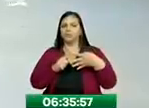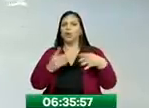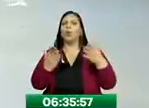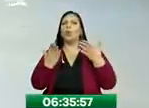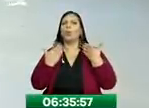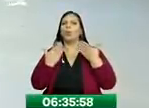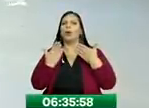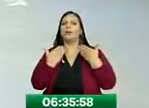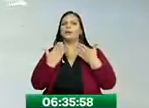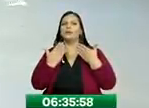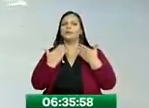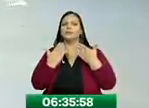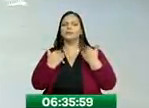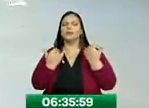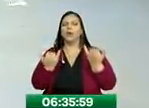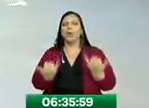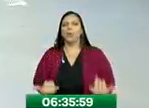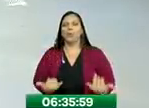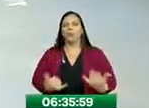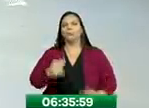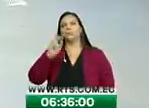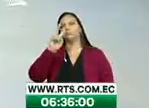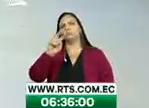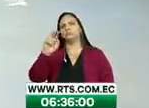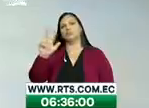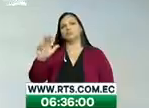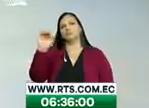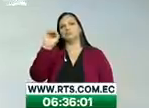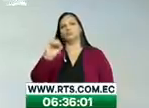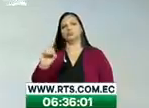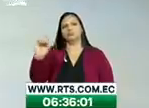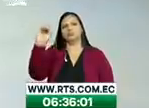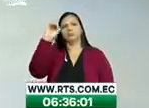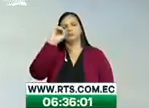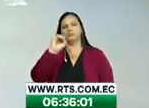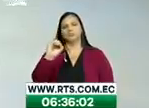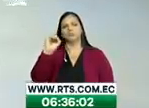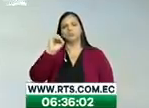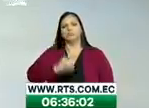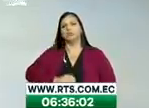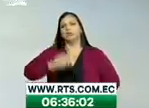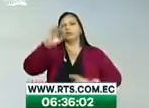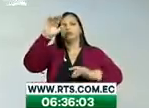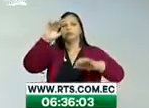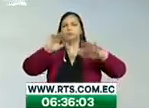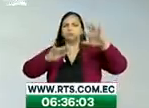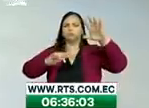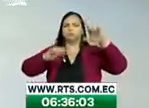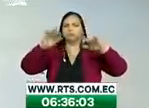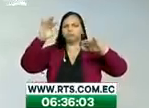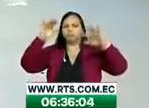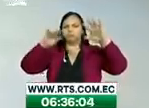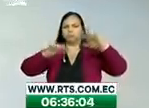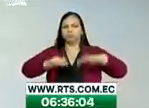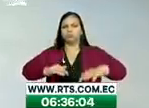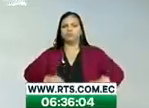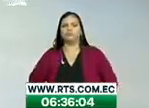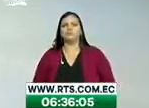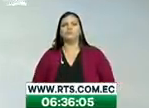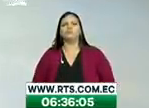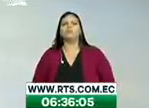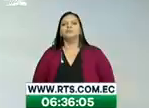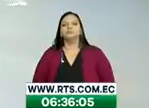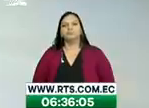que tendrá una temperatura aproximada de 23 grados centígrados y una llovizna para el día de hoy la ciudad de Guayaquil.